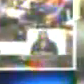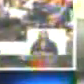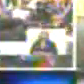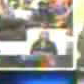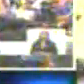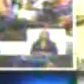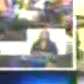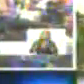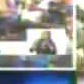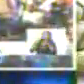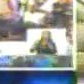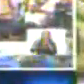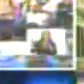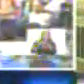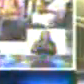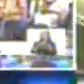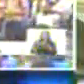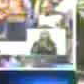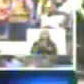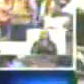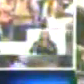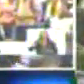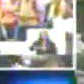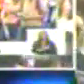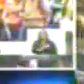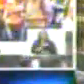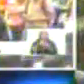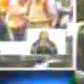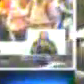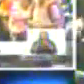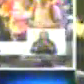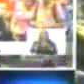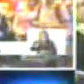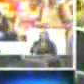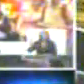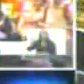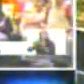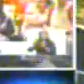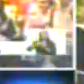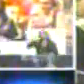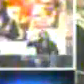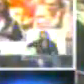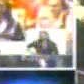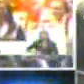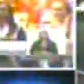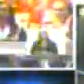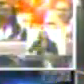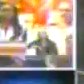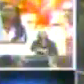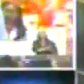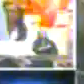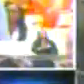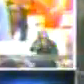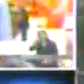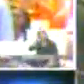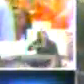yo no sé si lo hubiese aceptado, después hablamos de eso. La pregunta no debería ser, ¿de dónde salió ese dinero?